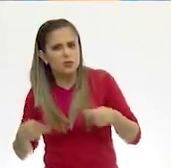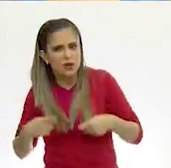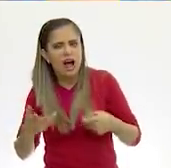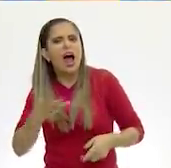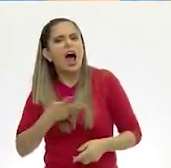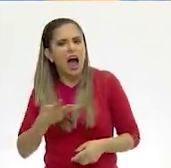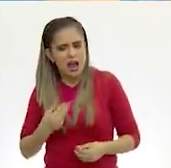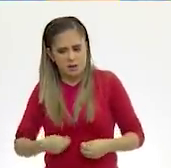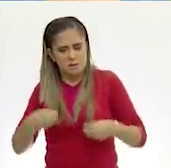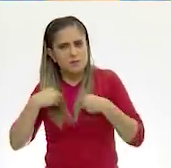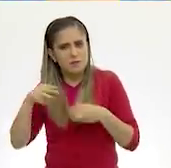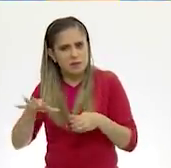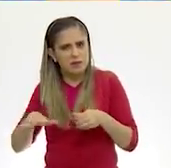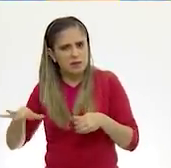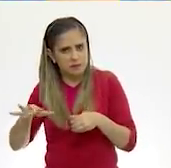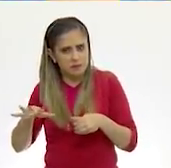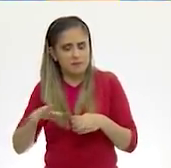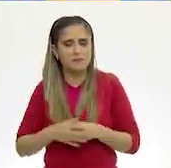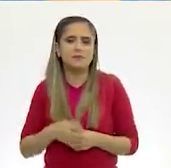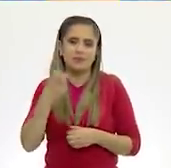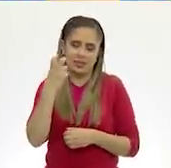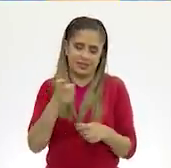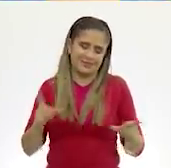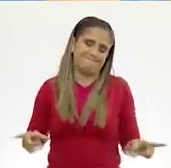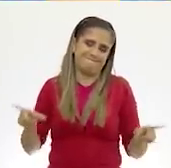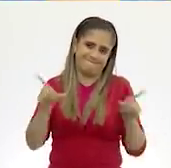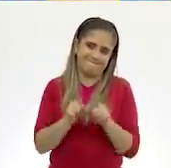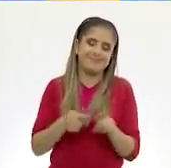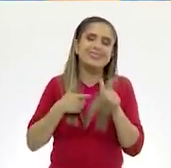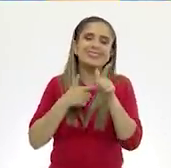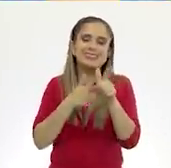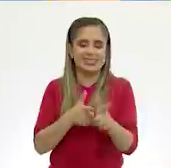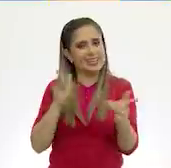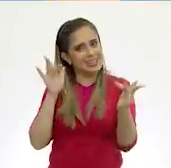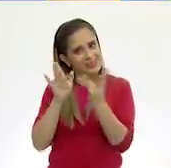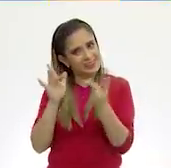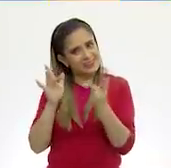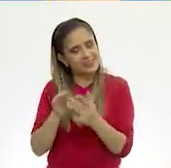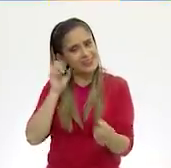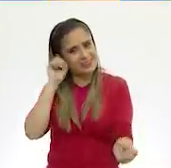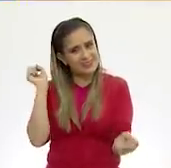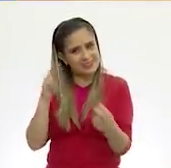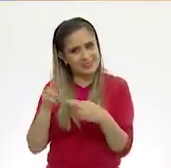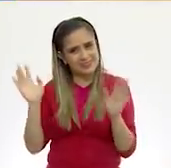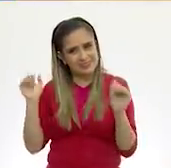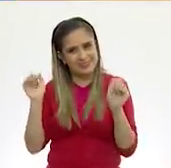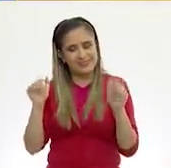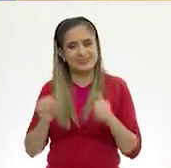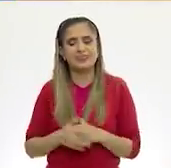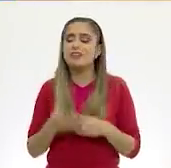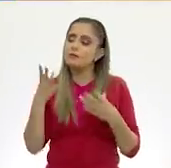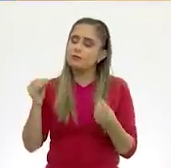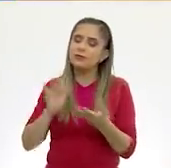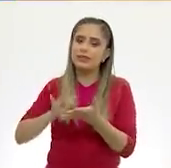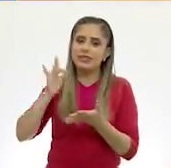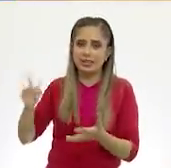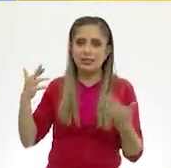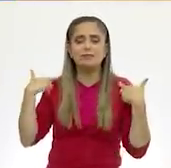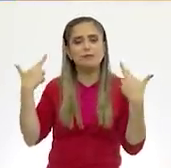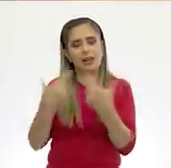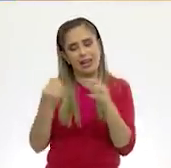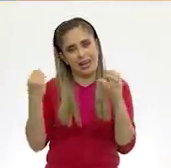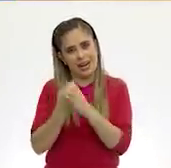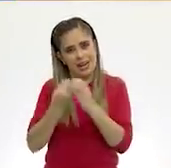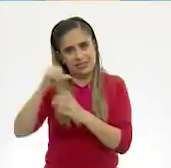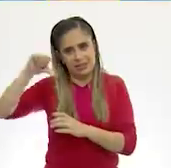Eso es todo por el día de hoy. Seguimos en contacto. Hasta luego. Pues muchas gracias, maestro, por la clase